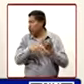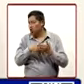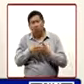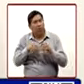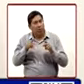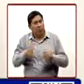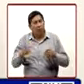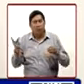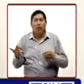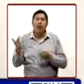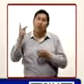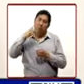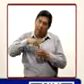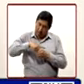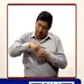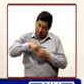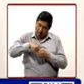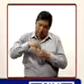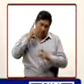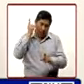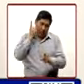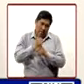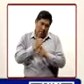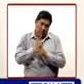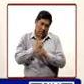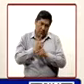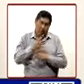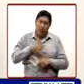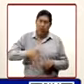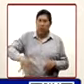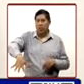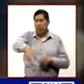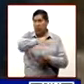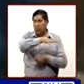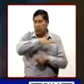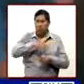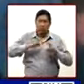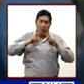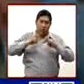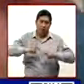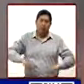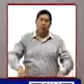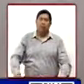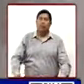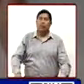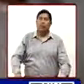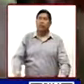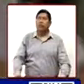participado de manera efectiva en el hecho delictivo investigado.